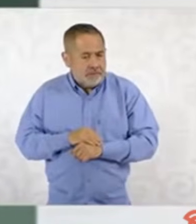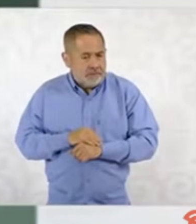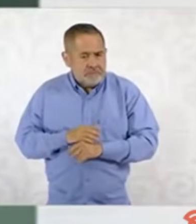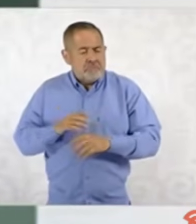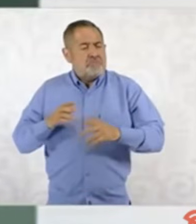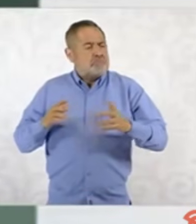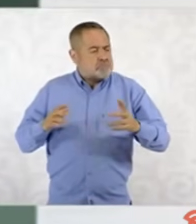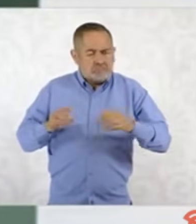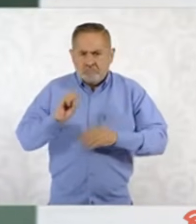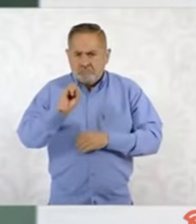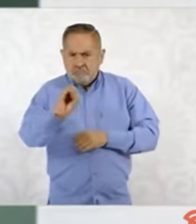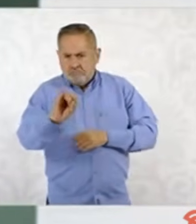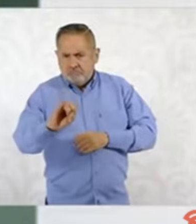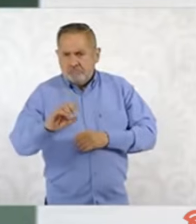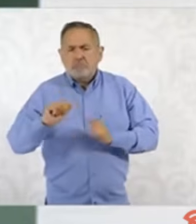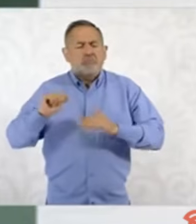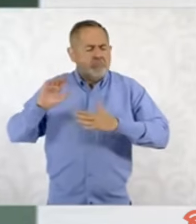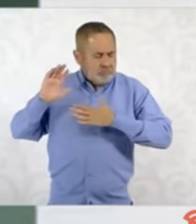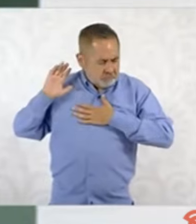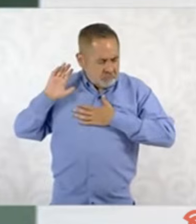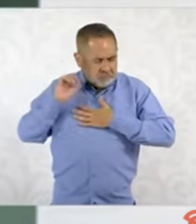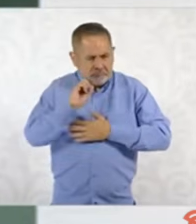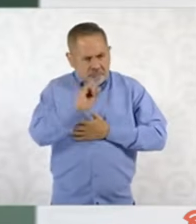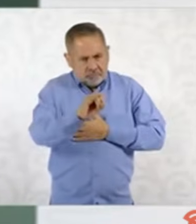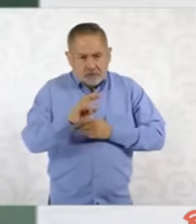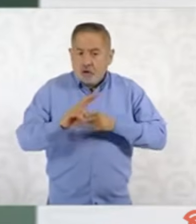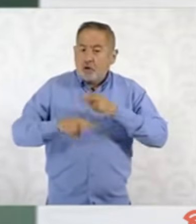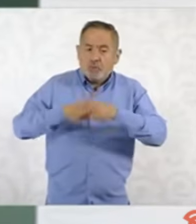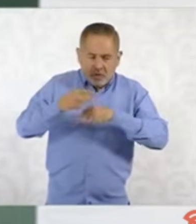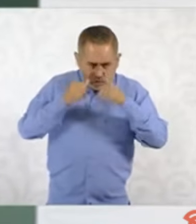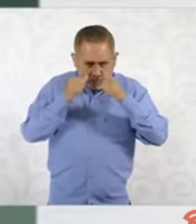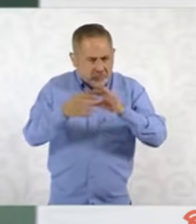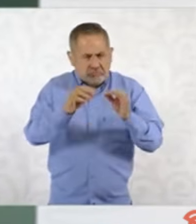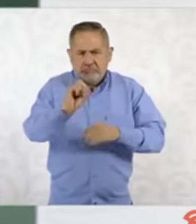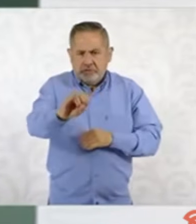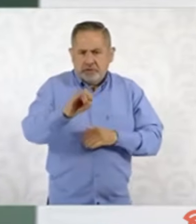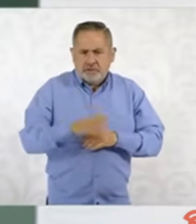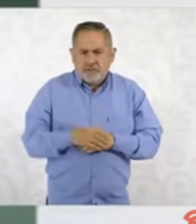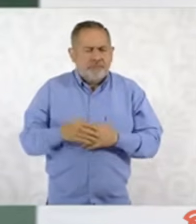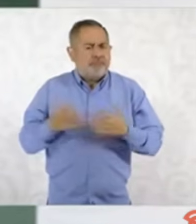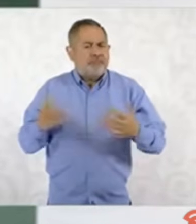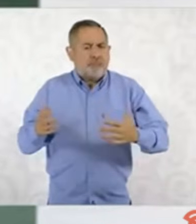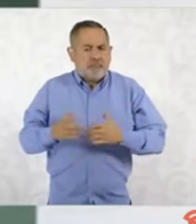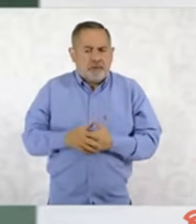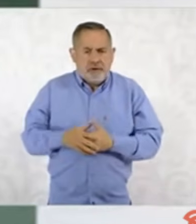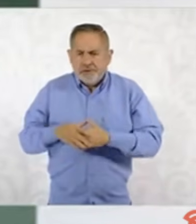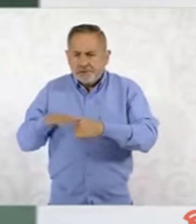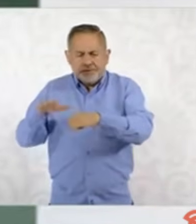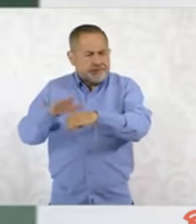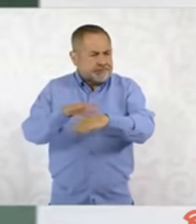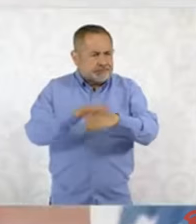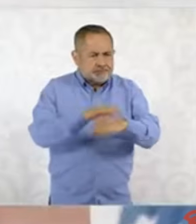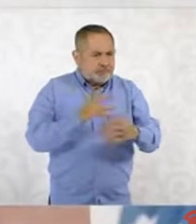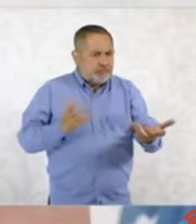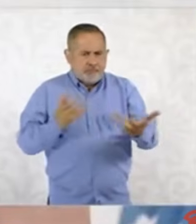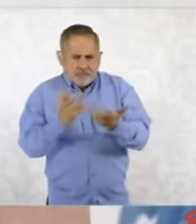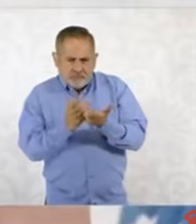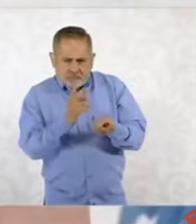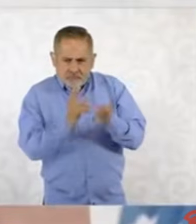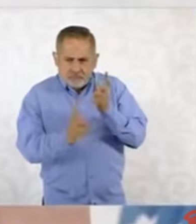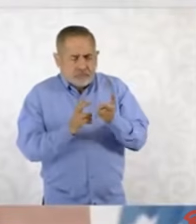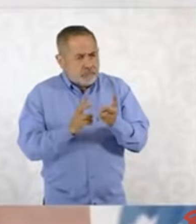campaña que se va a atender. ¿Qué queremos? ¿A qué los invitamos a ellos? A